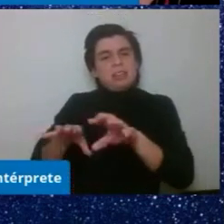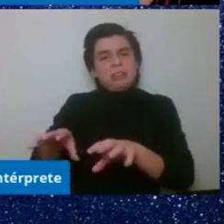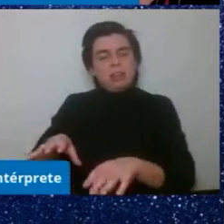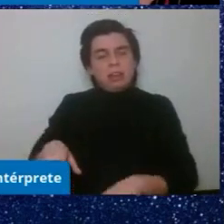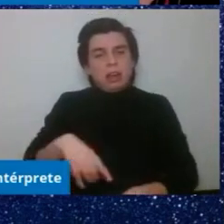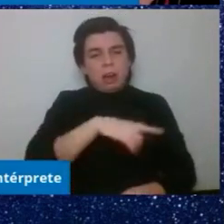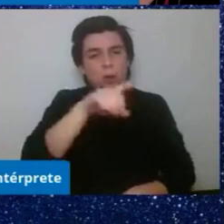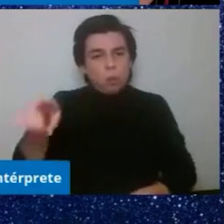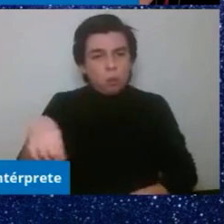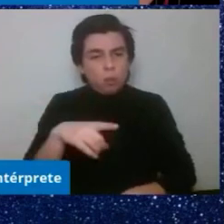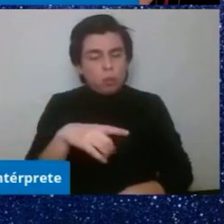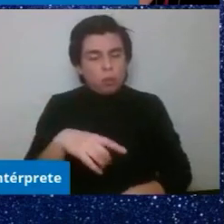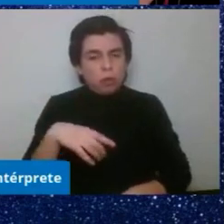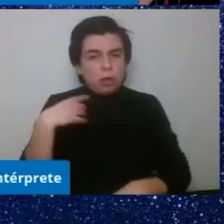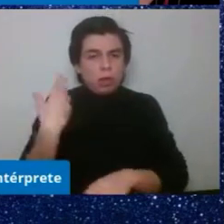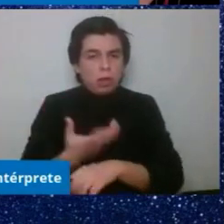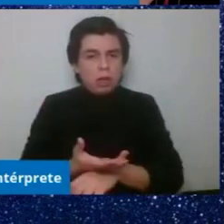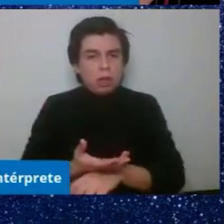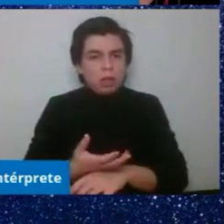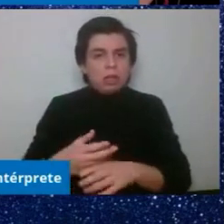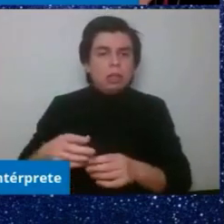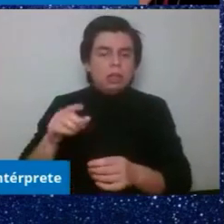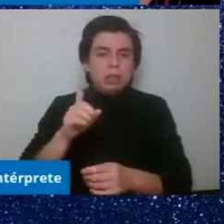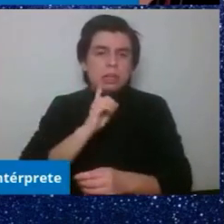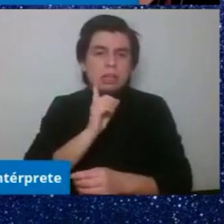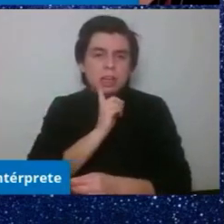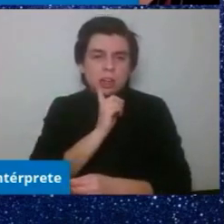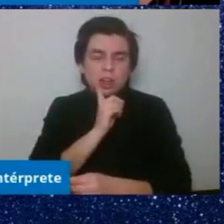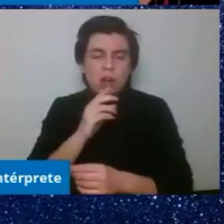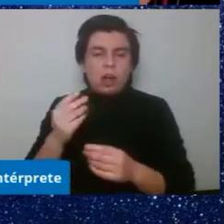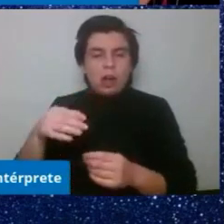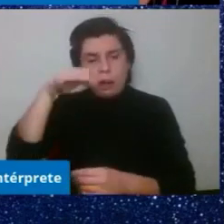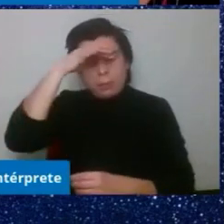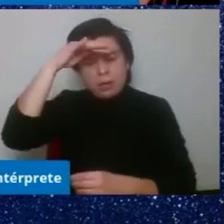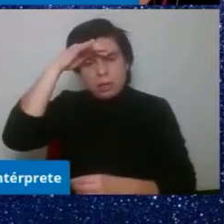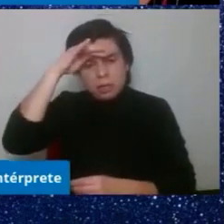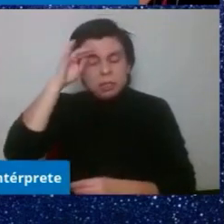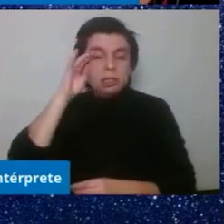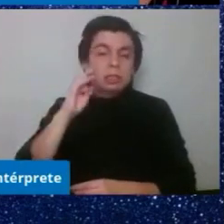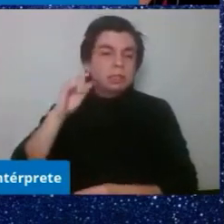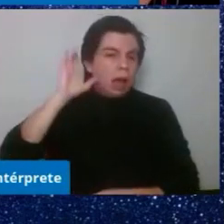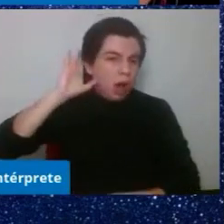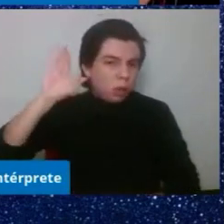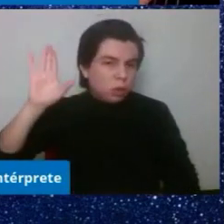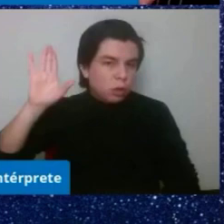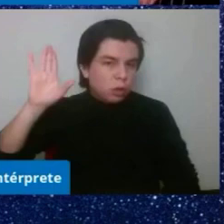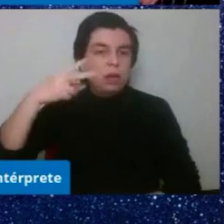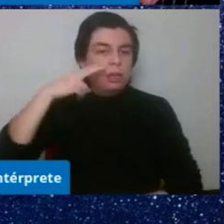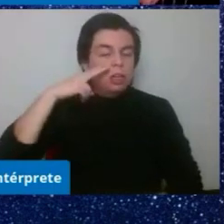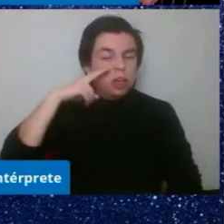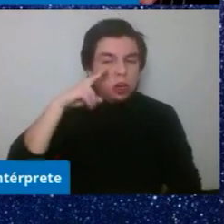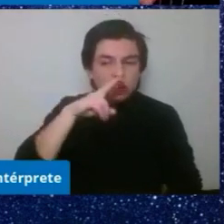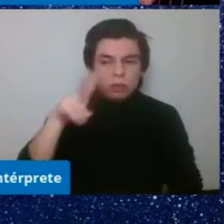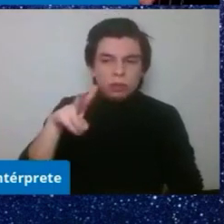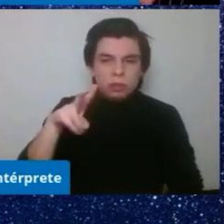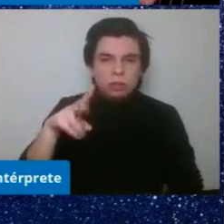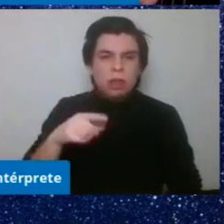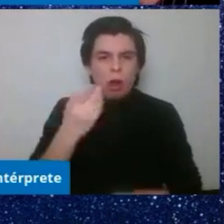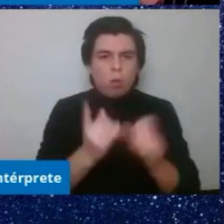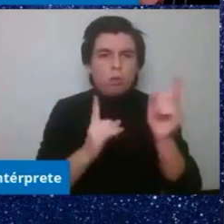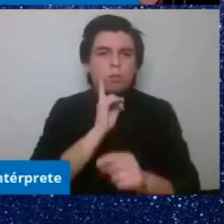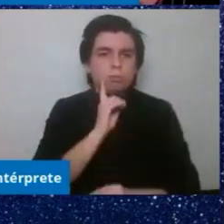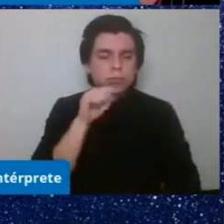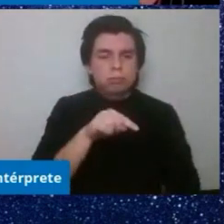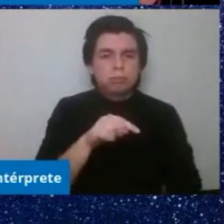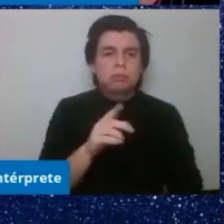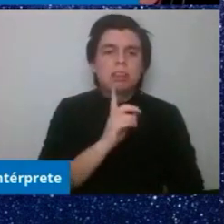niñas con TEA, además de las personas con discapacidad visual o auditiva. A ver, mira, yo no hace